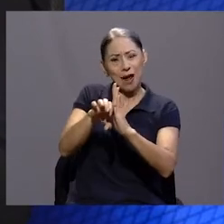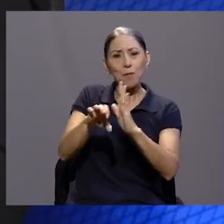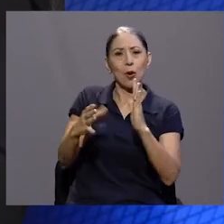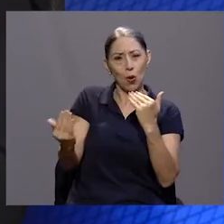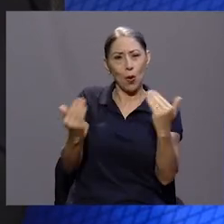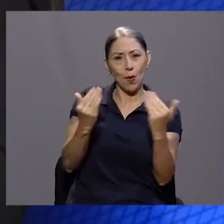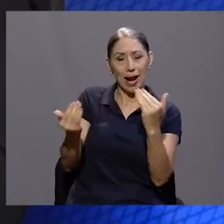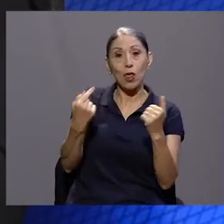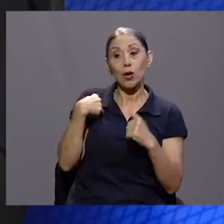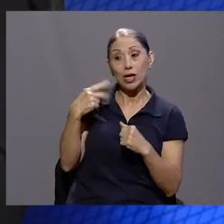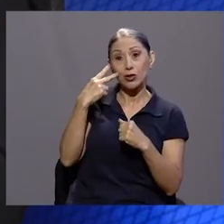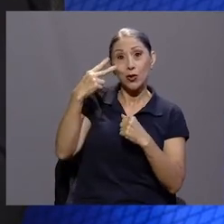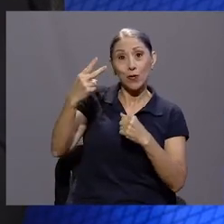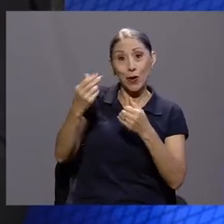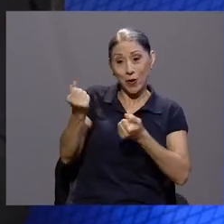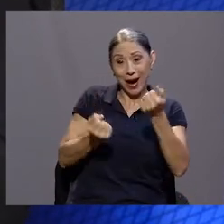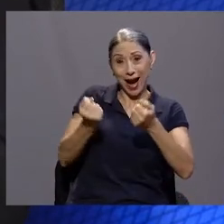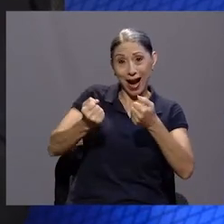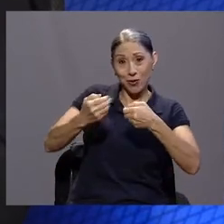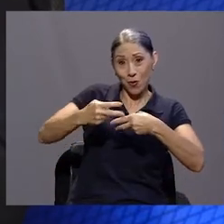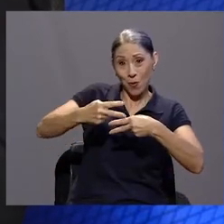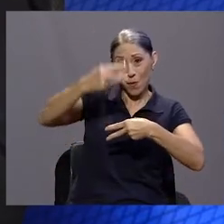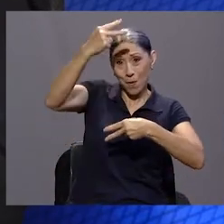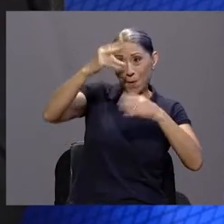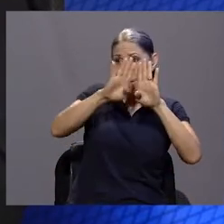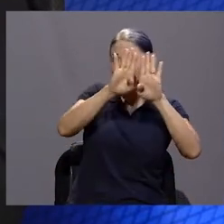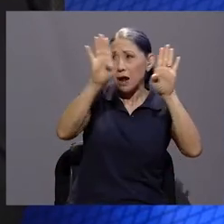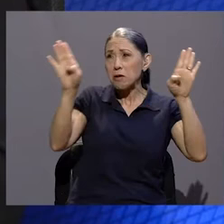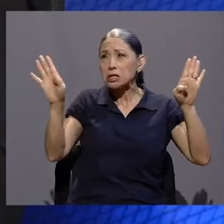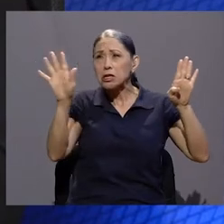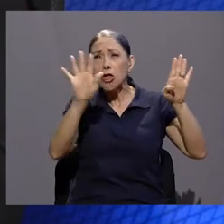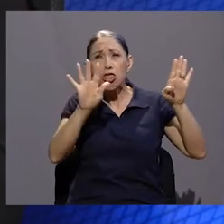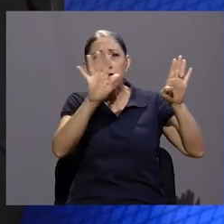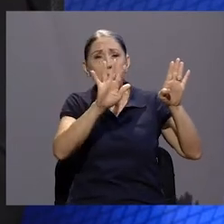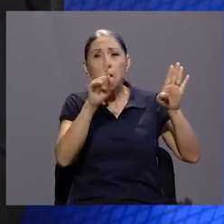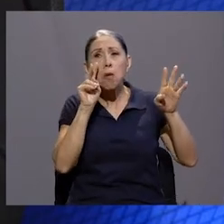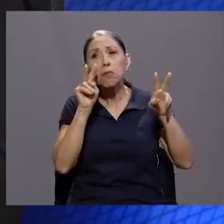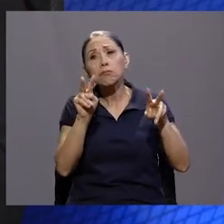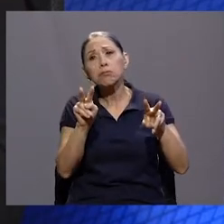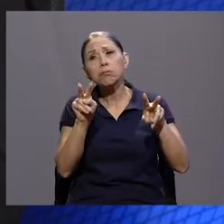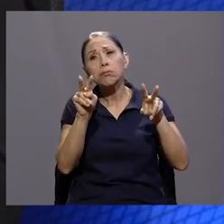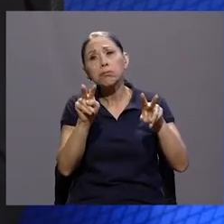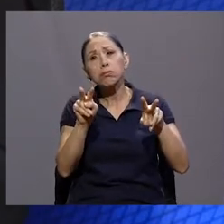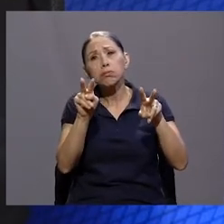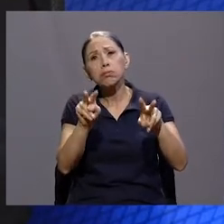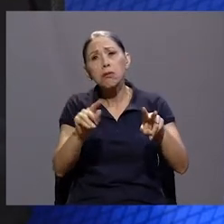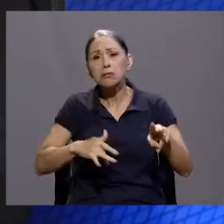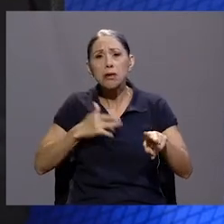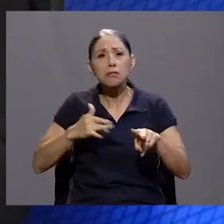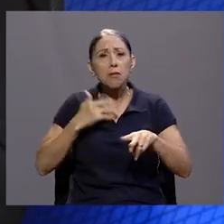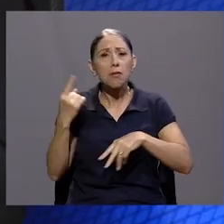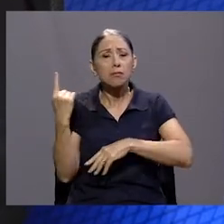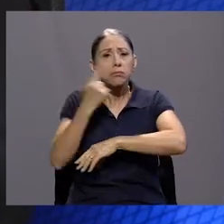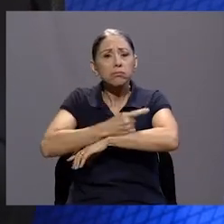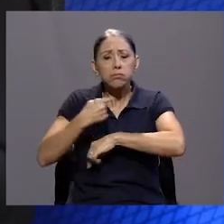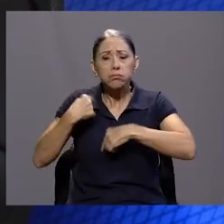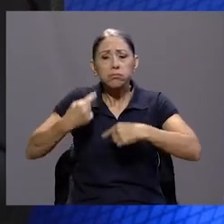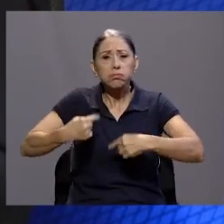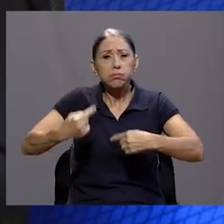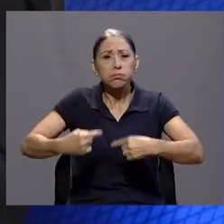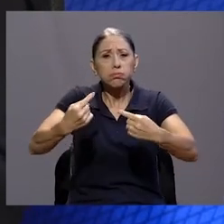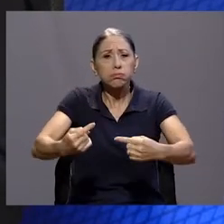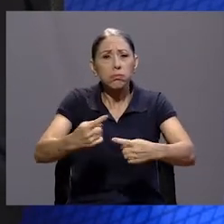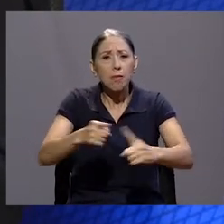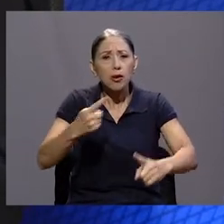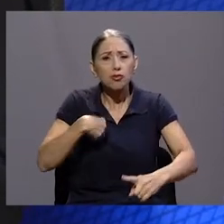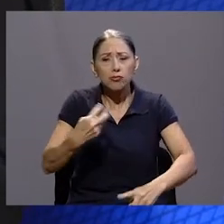empañado era lo que decía la lectura simplemente sentir que los días pasan que cada momento simplemente transcurre y cuando yo para atrás y